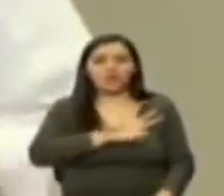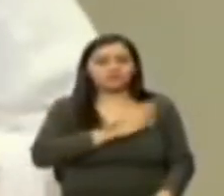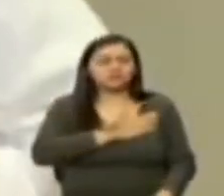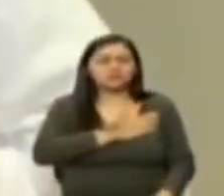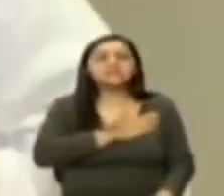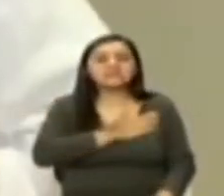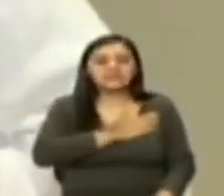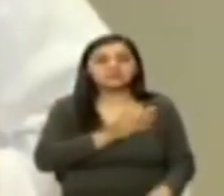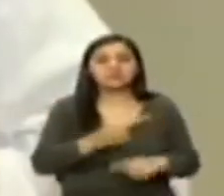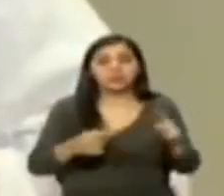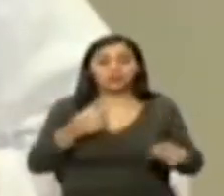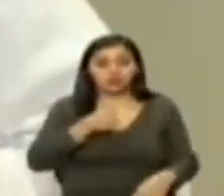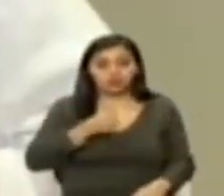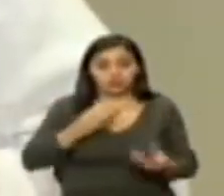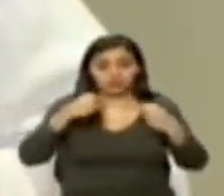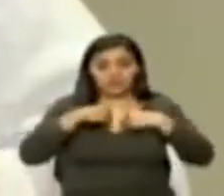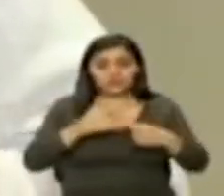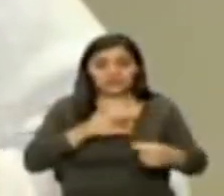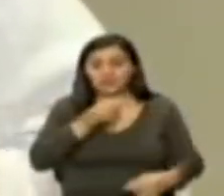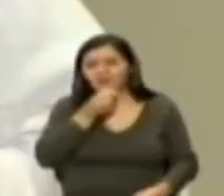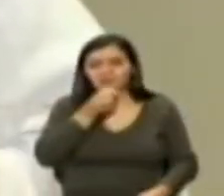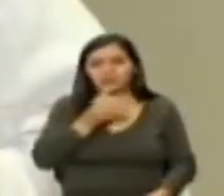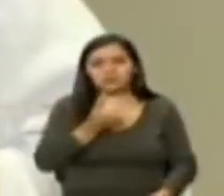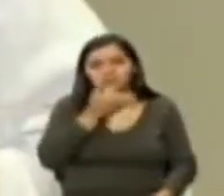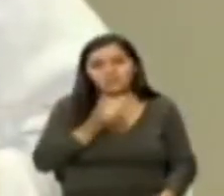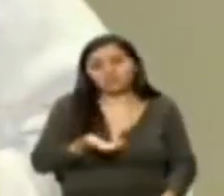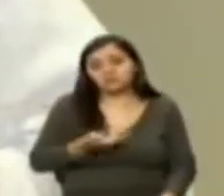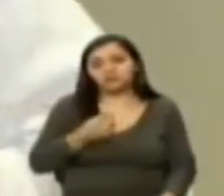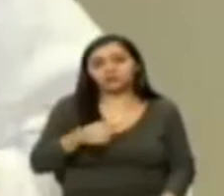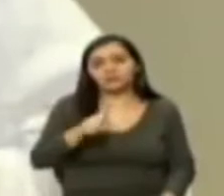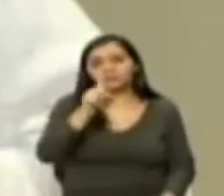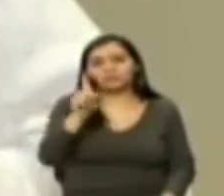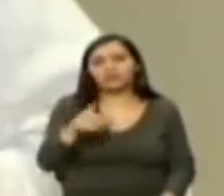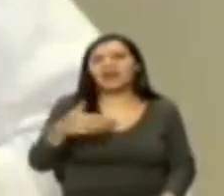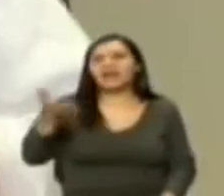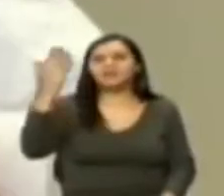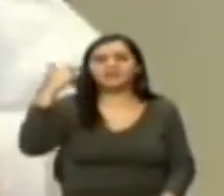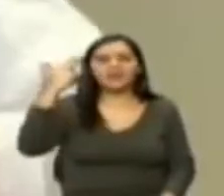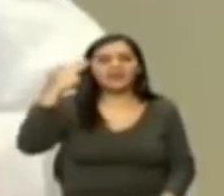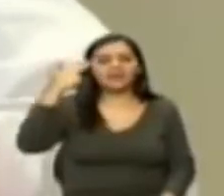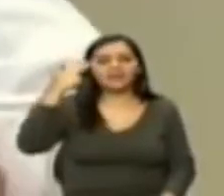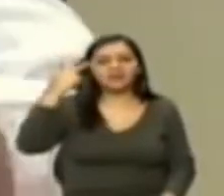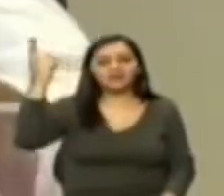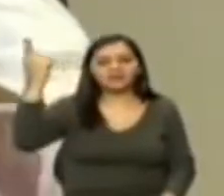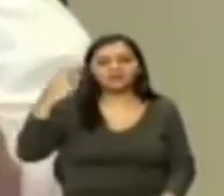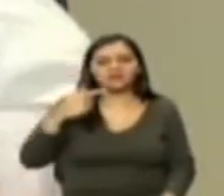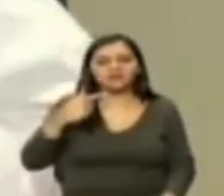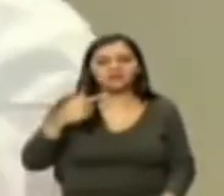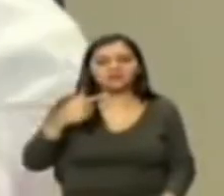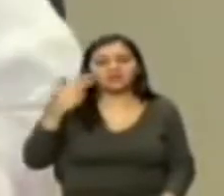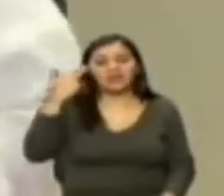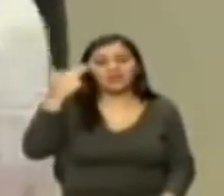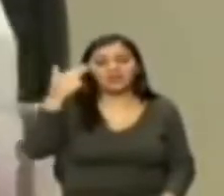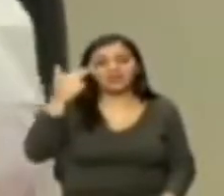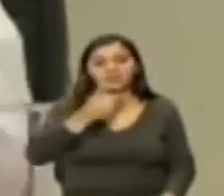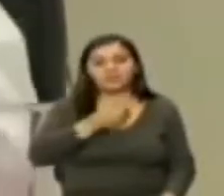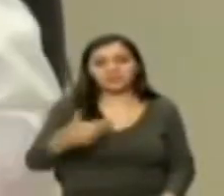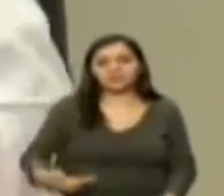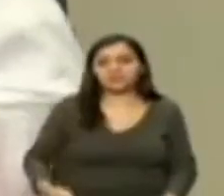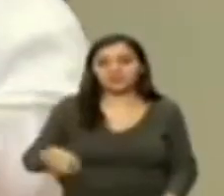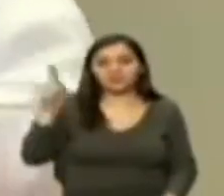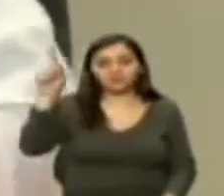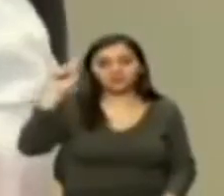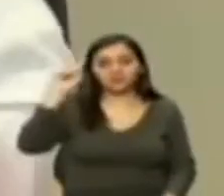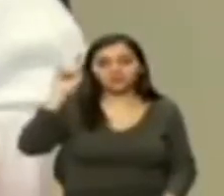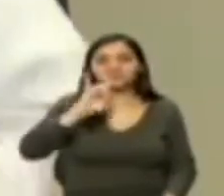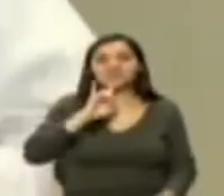para todas las cosas, entonces también de repente no preguntemos, como decía Kennedy, ¿no?, qué puede hacer el país por mí, sino que yo puedo hacer por el país, o sea, el Estado no puede resolver